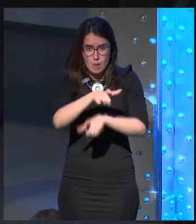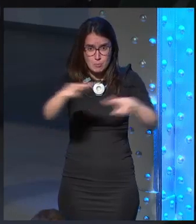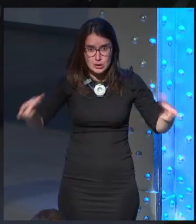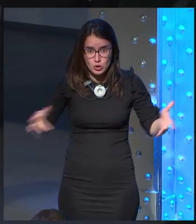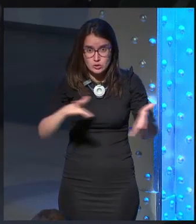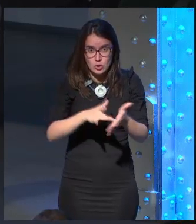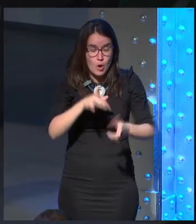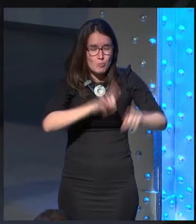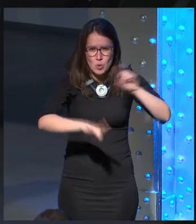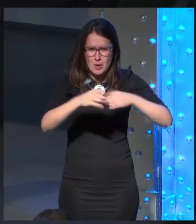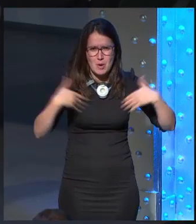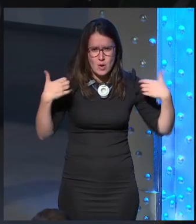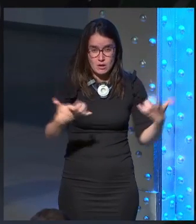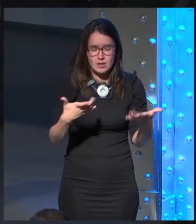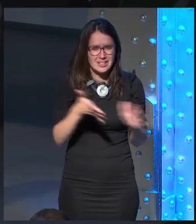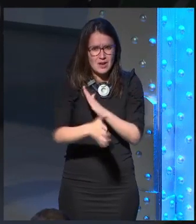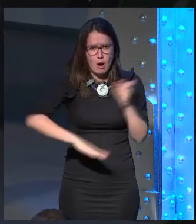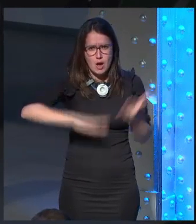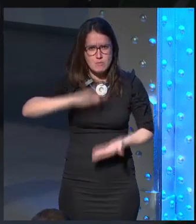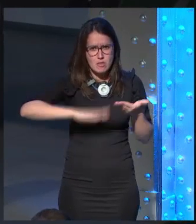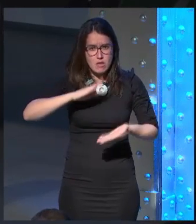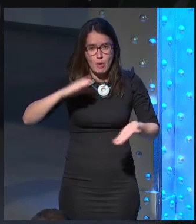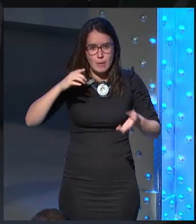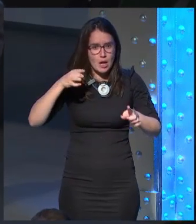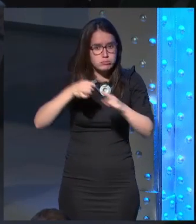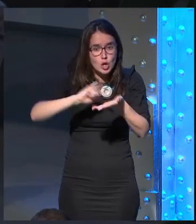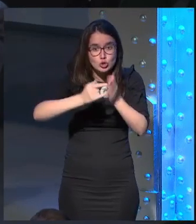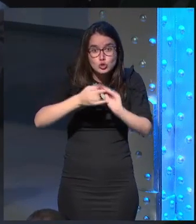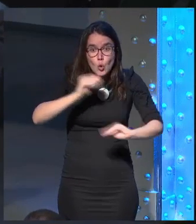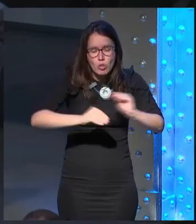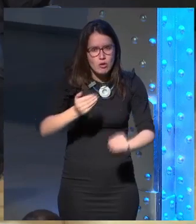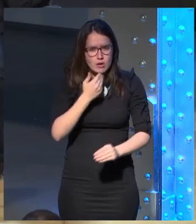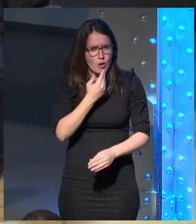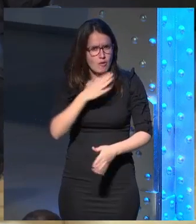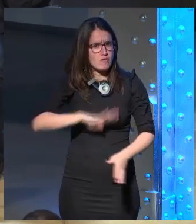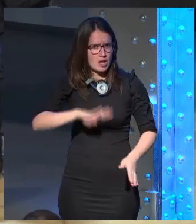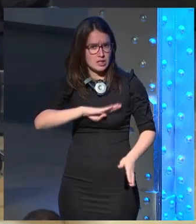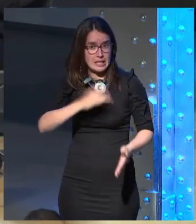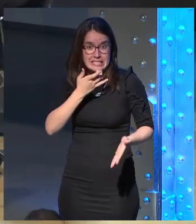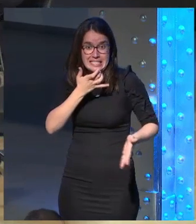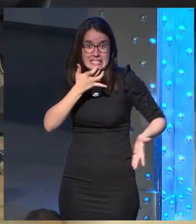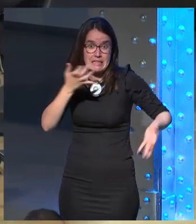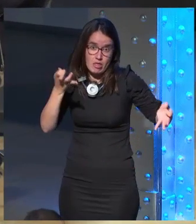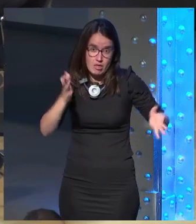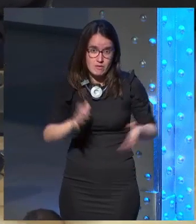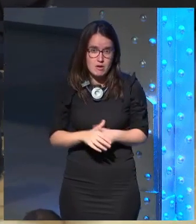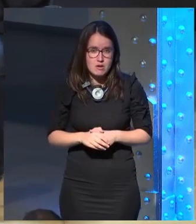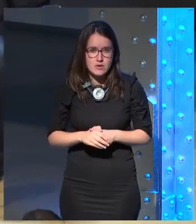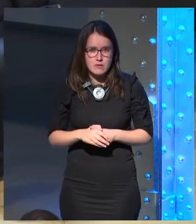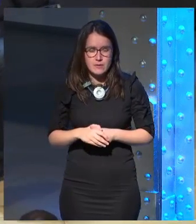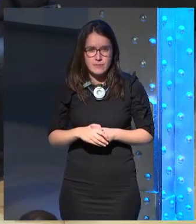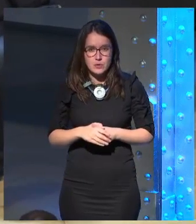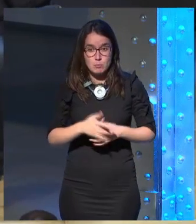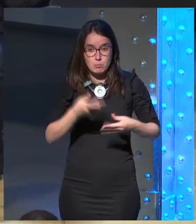persona que tenga cualquier problema. Entonces tenemos una muy buena capacidad de poder tratarnos a nosotros mismos si se diera la ocasión. No